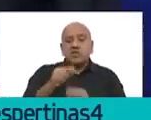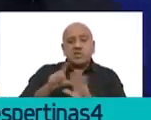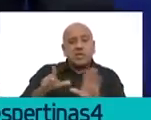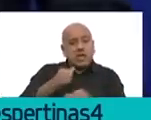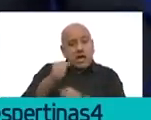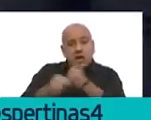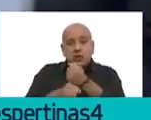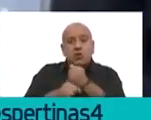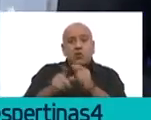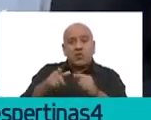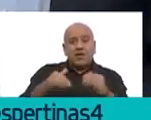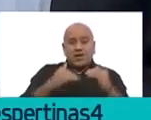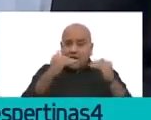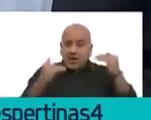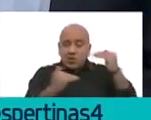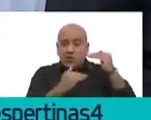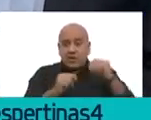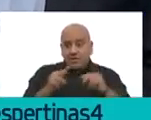no